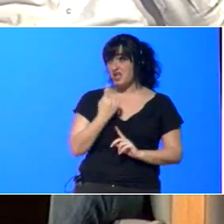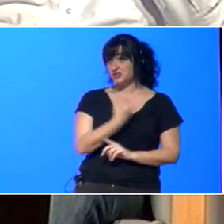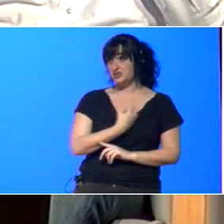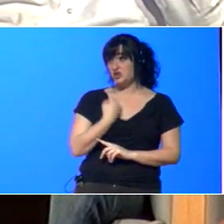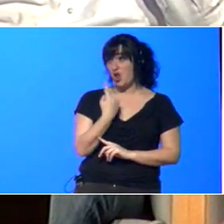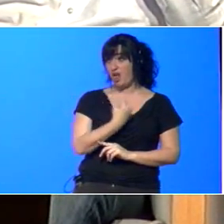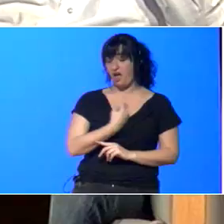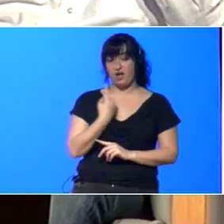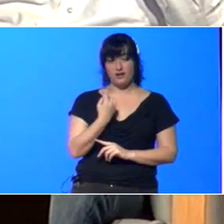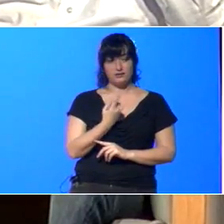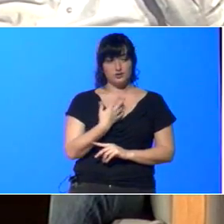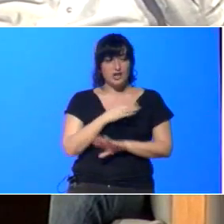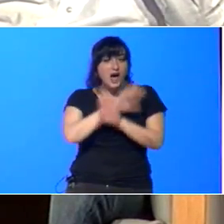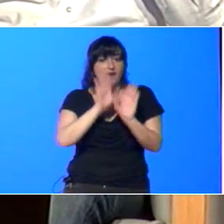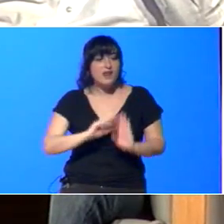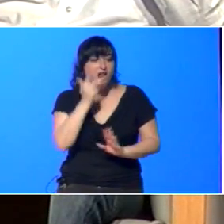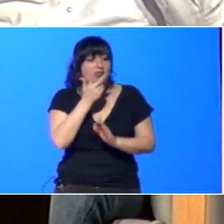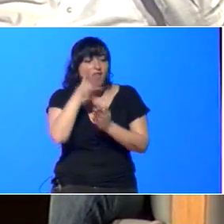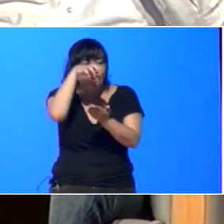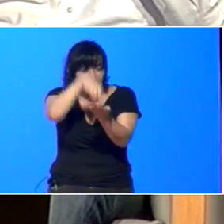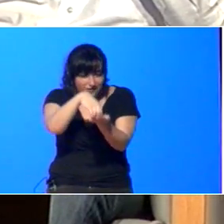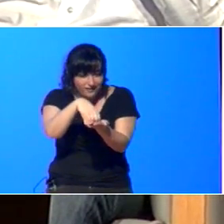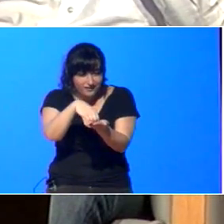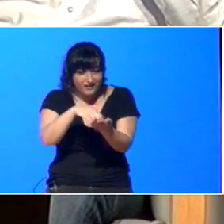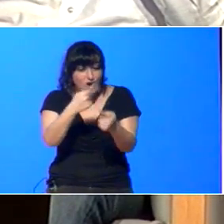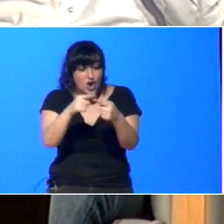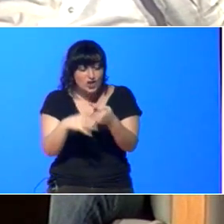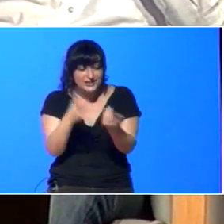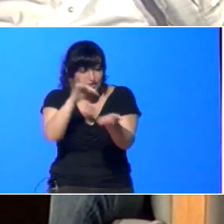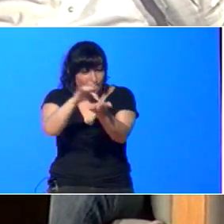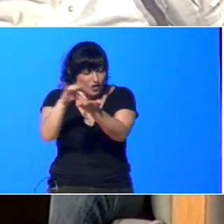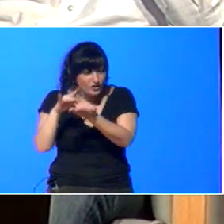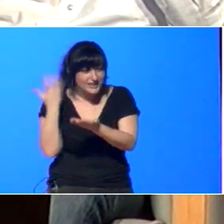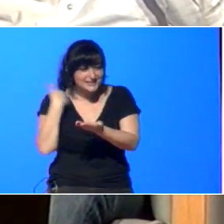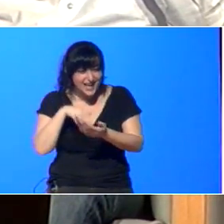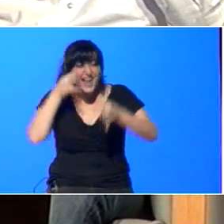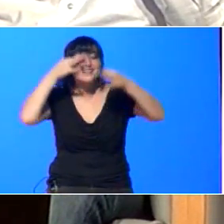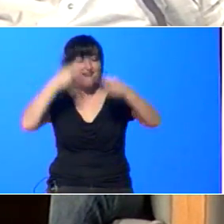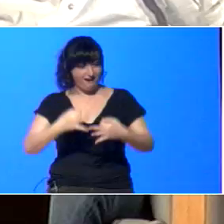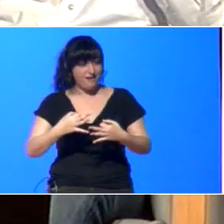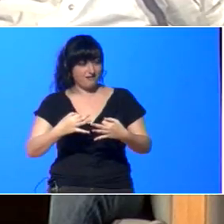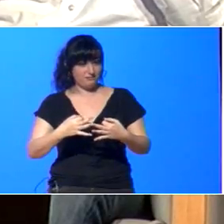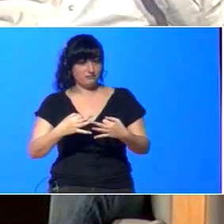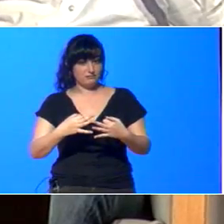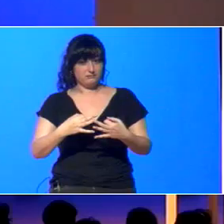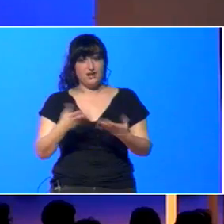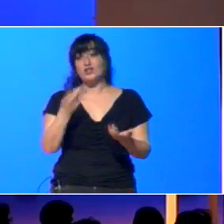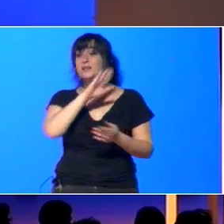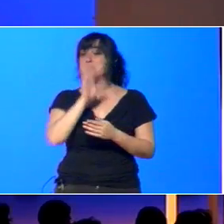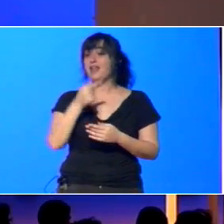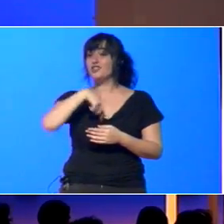es tangible, ¿vale? Ellos querían que se supiera. Creo que nos olvidamos de que los niños son naturales y